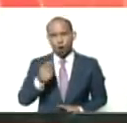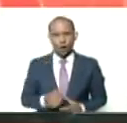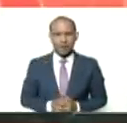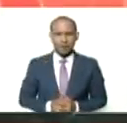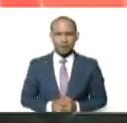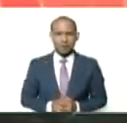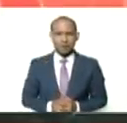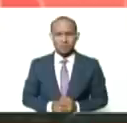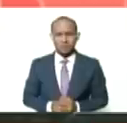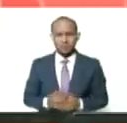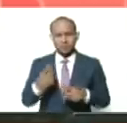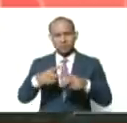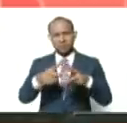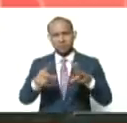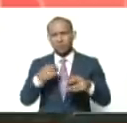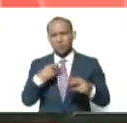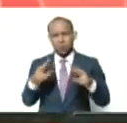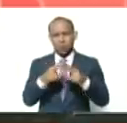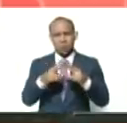conozco.